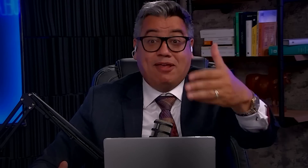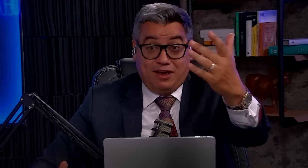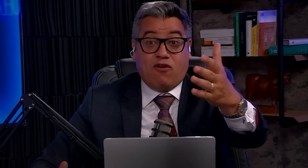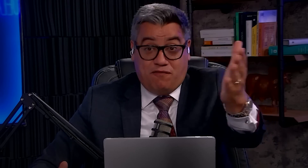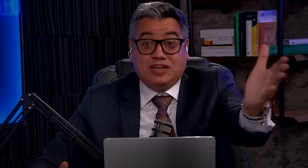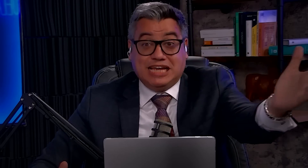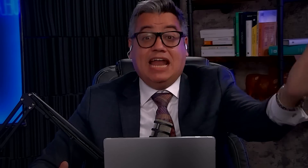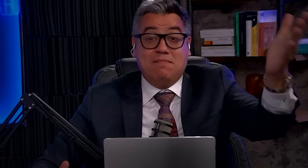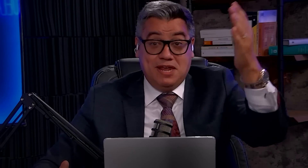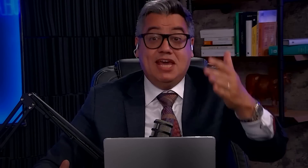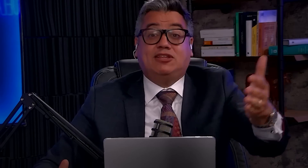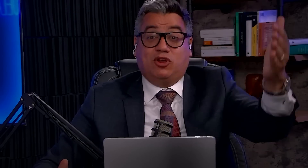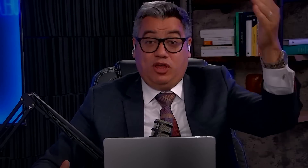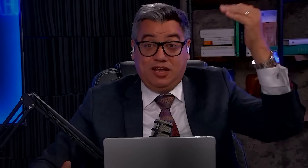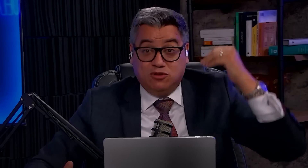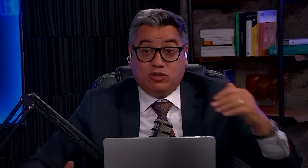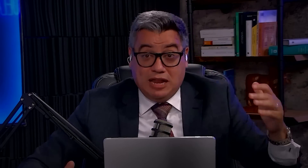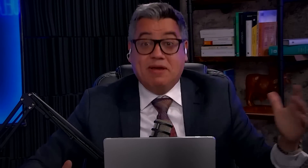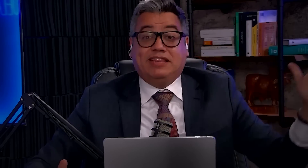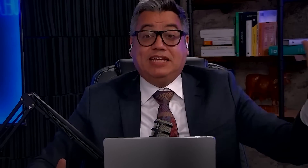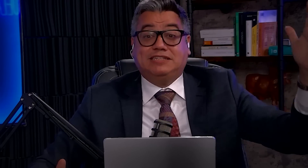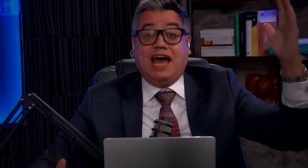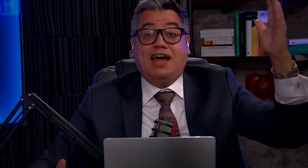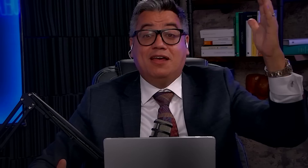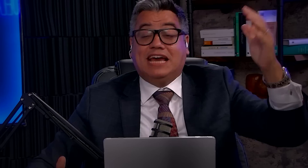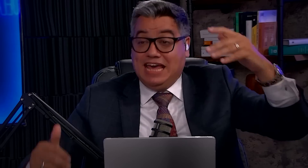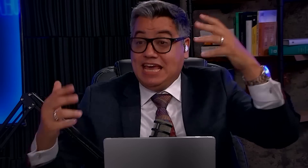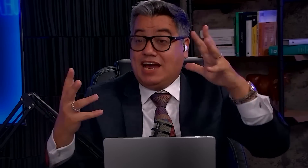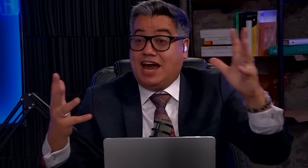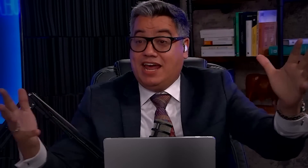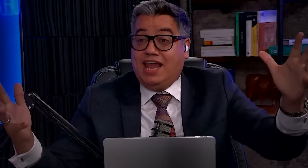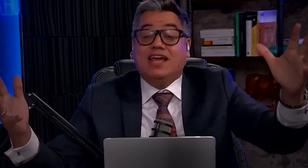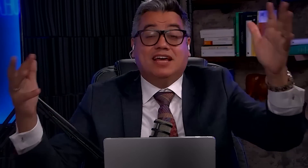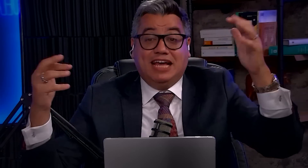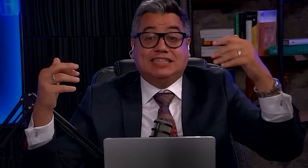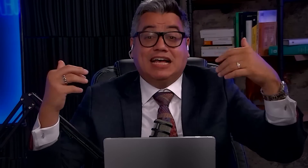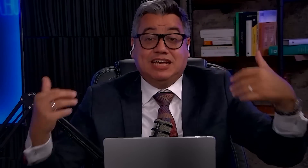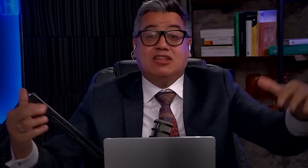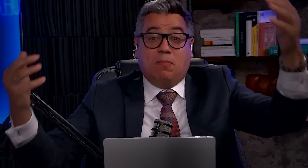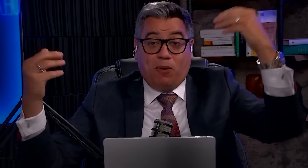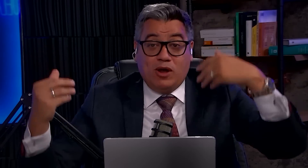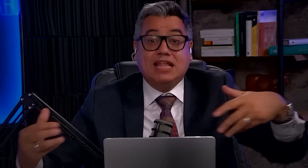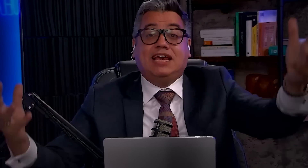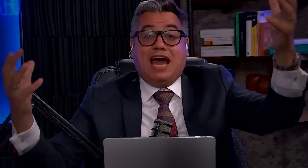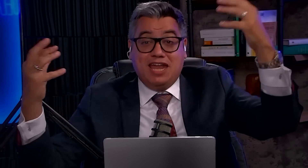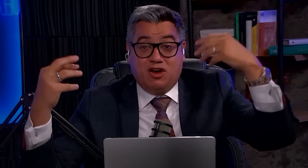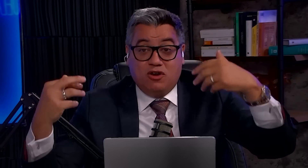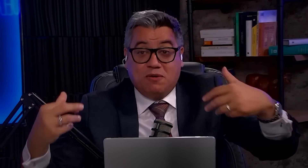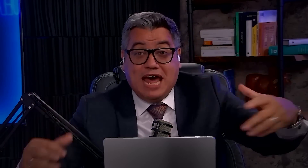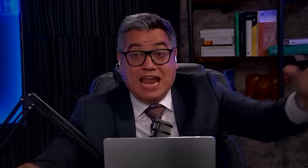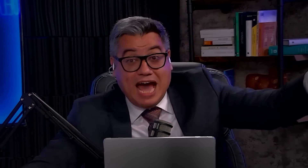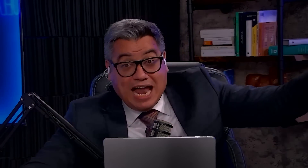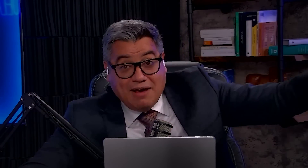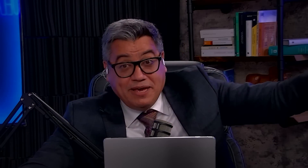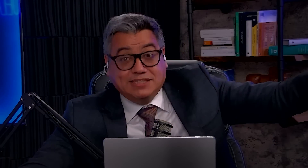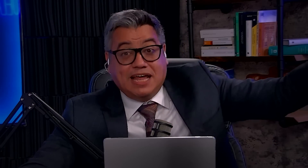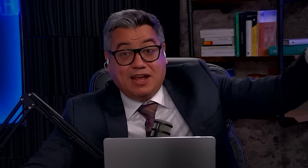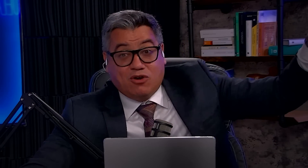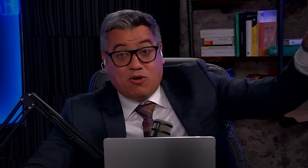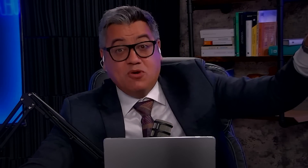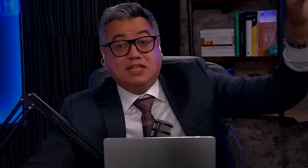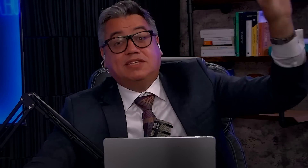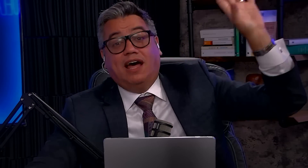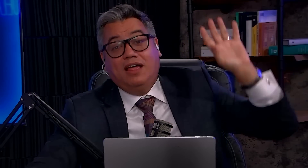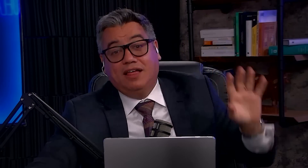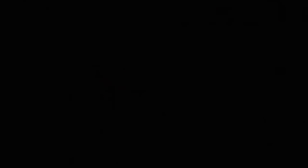acaba de confesar el ministro de la industria alimenticia que dian canel está haciendo políticas neoliberales a la vista de